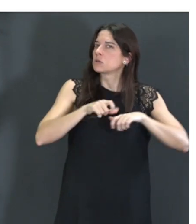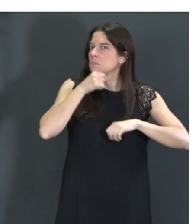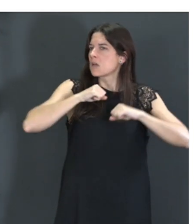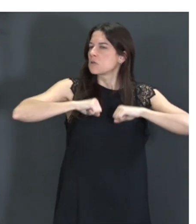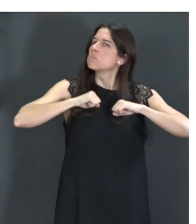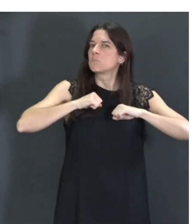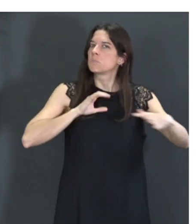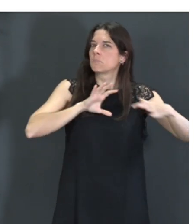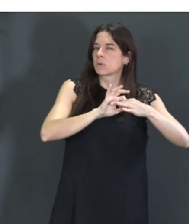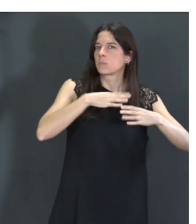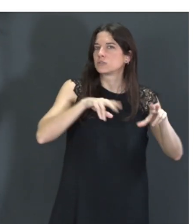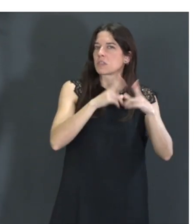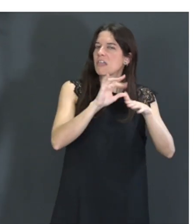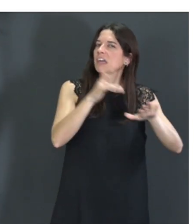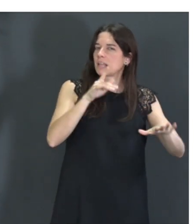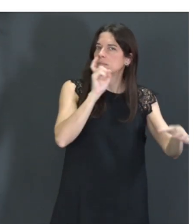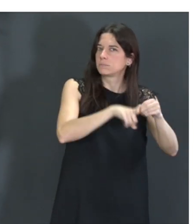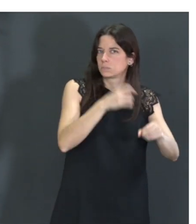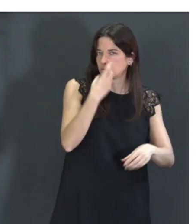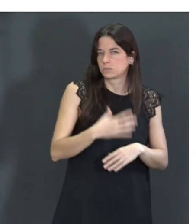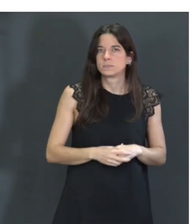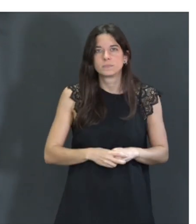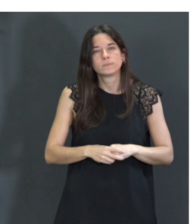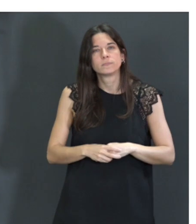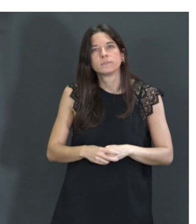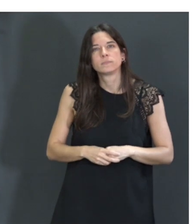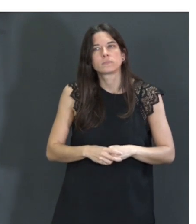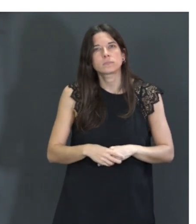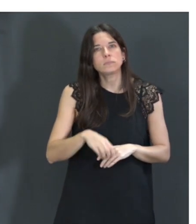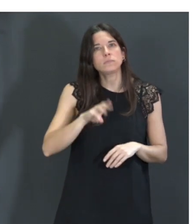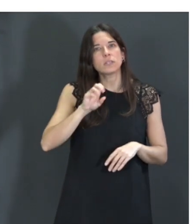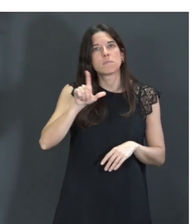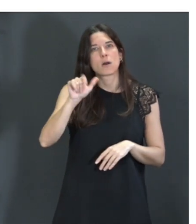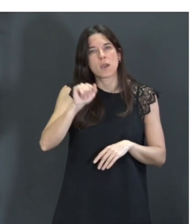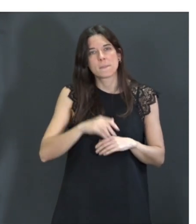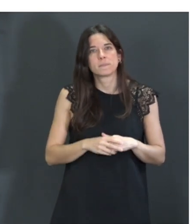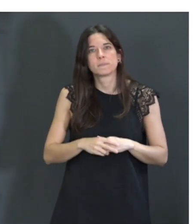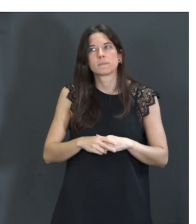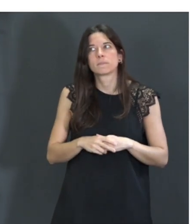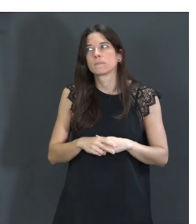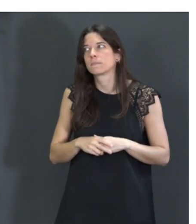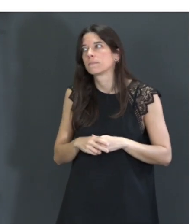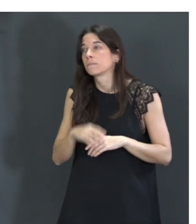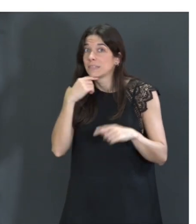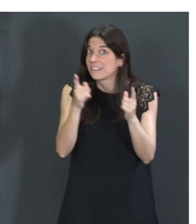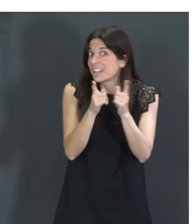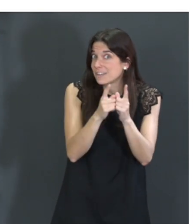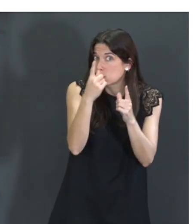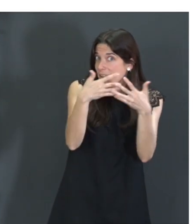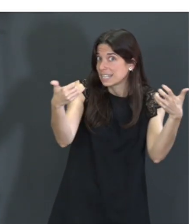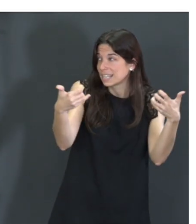digital en la que vivimos. Paula. Vale, o sea, algo breve, una línea.